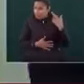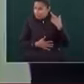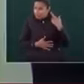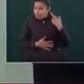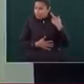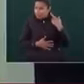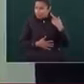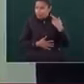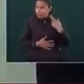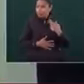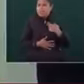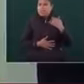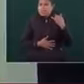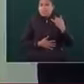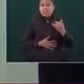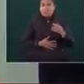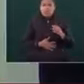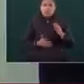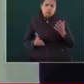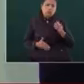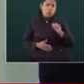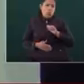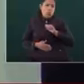la radio, cualquier estación,